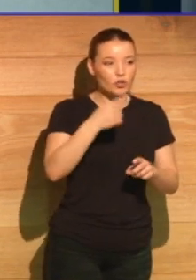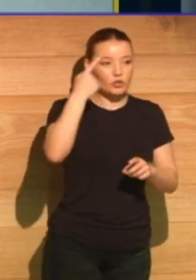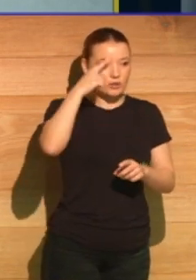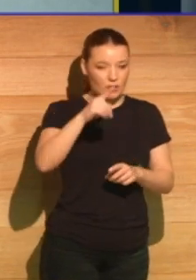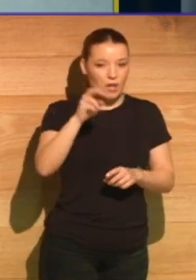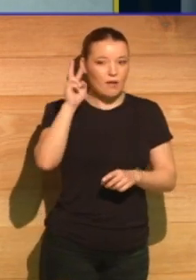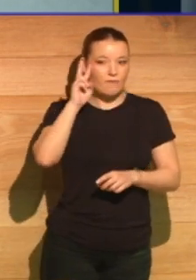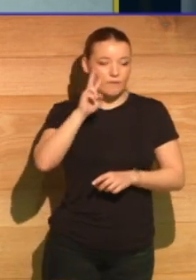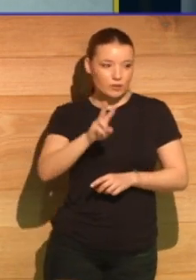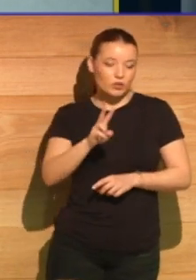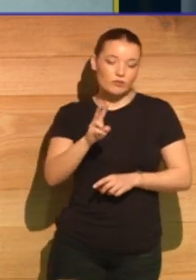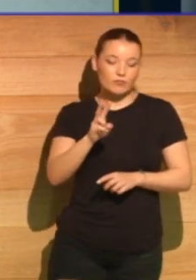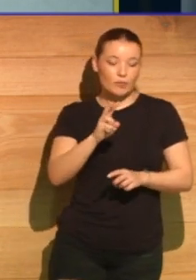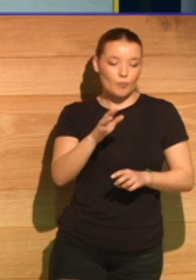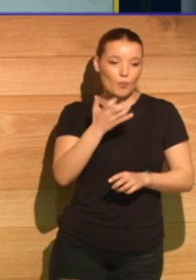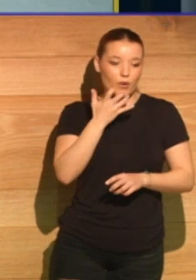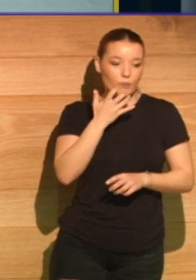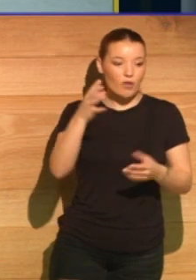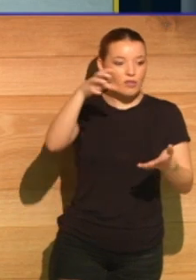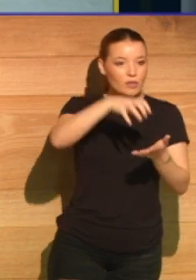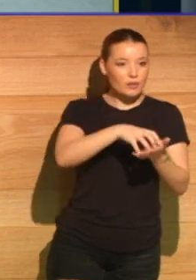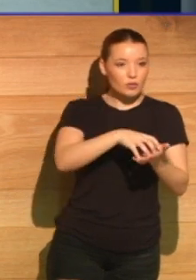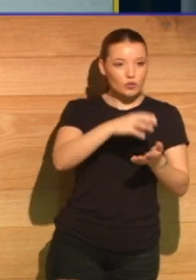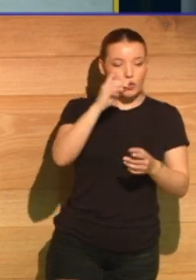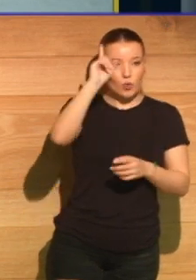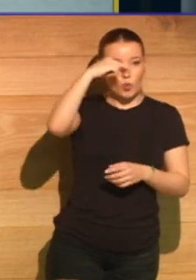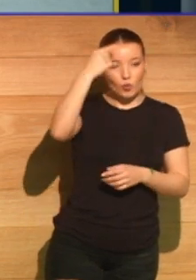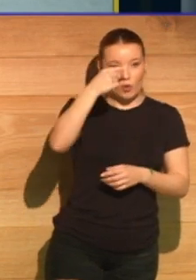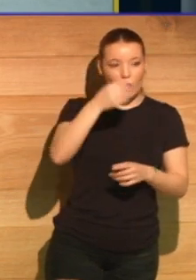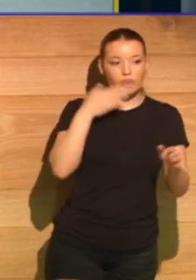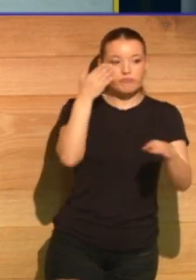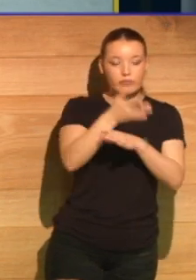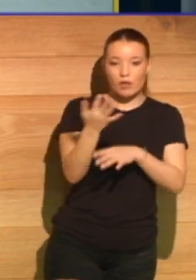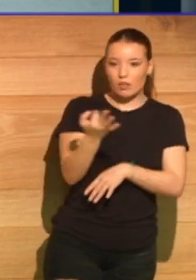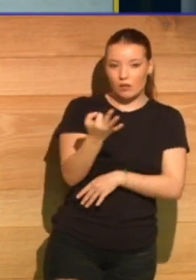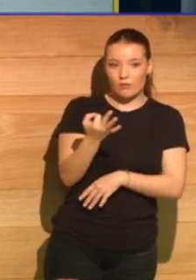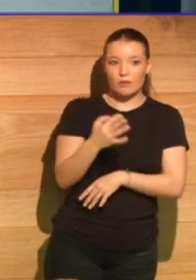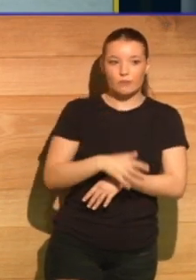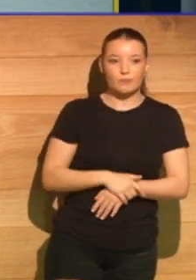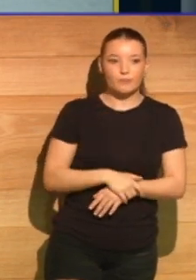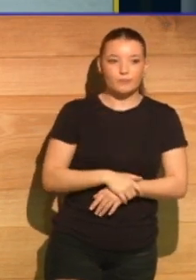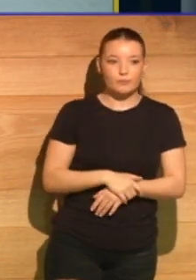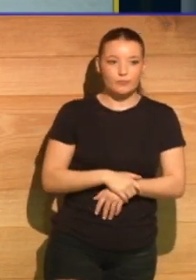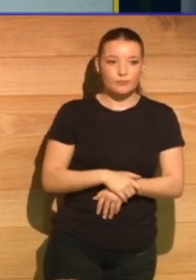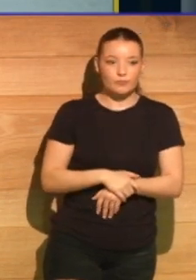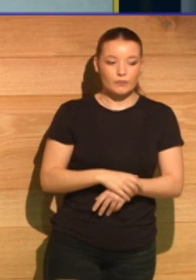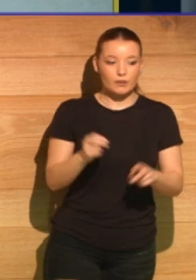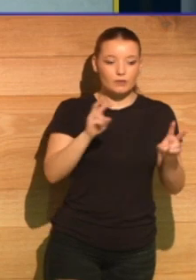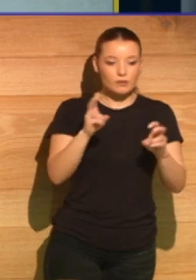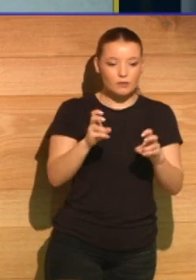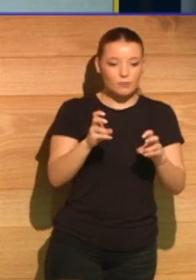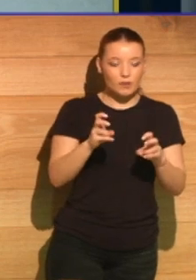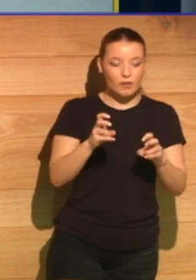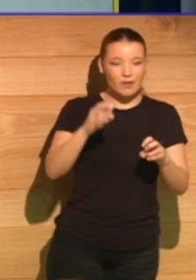centros culturales porque no hay que convencer a los chicos de que la parte de física e ingeniería